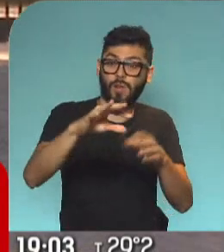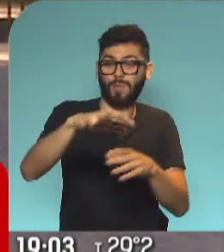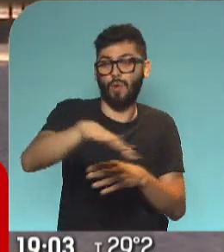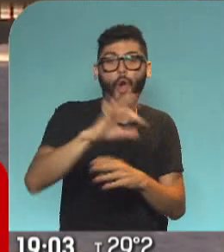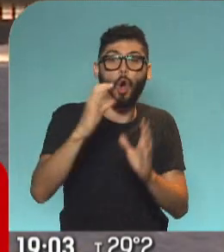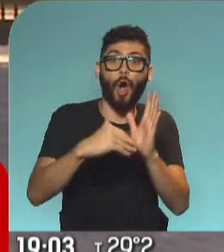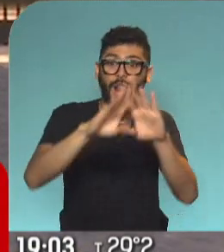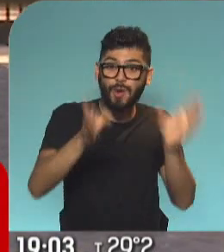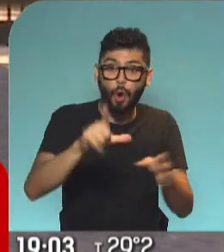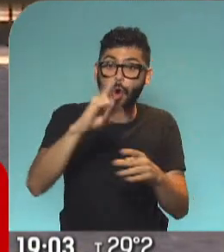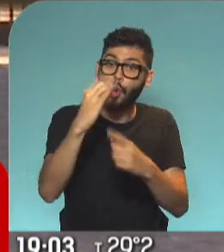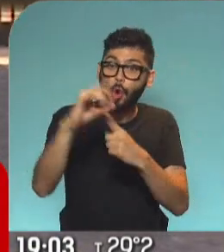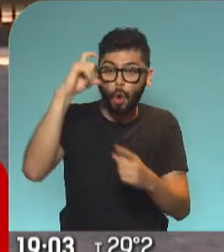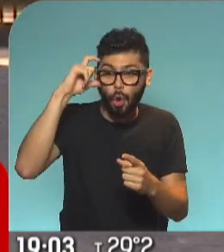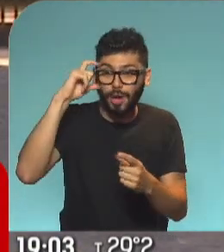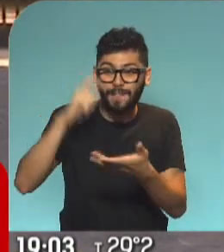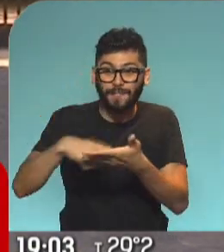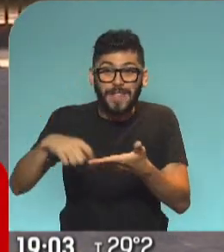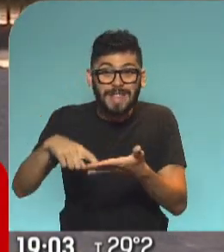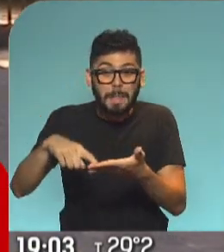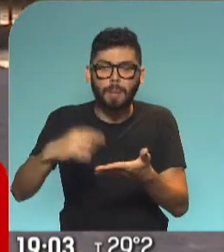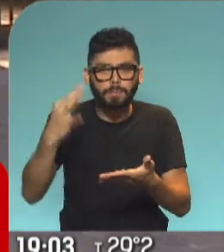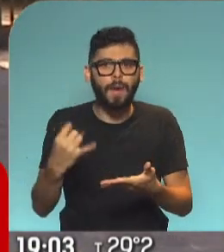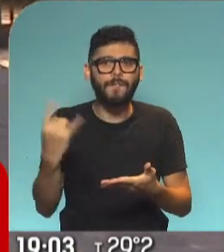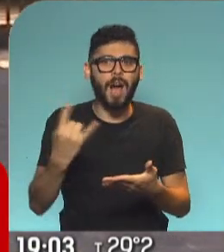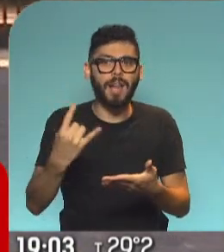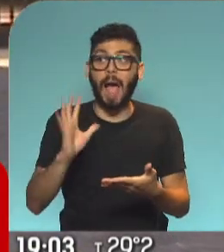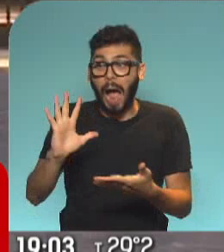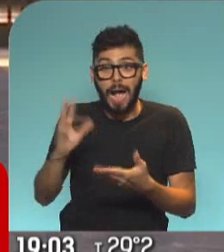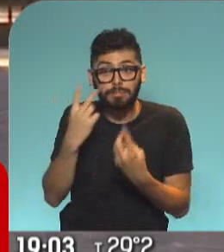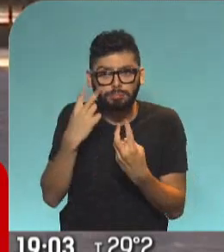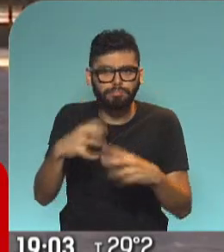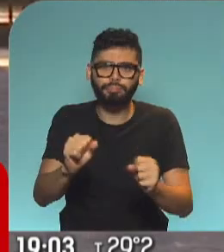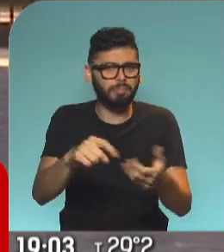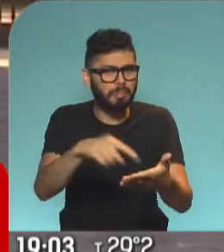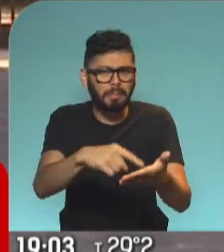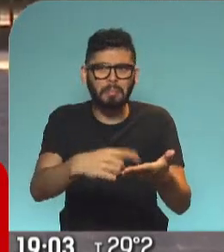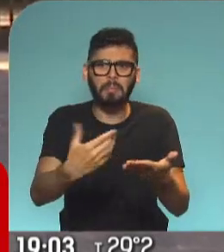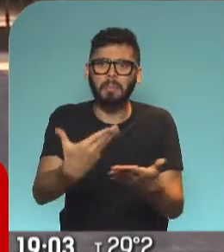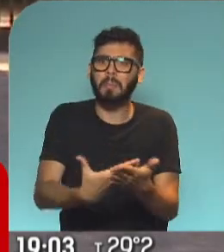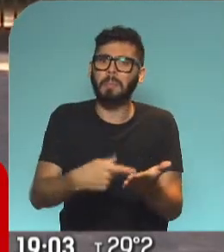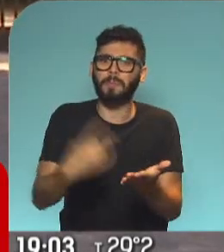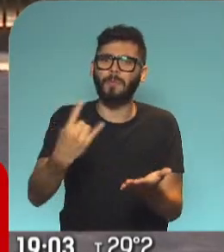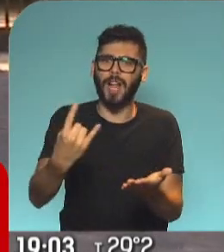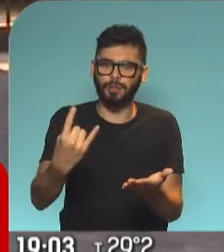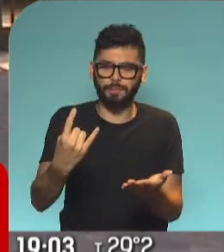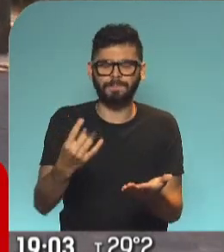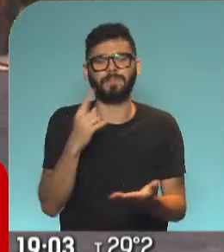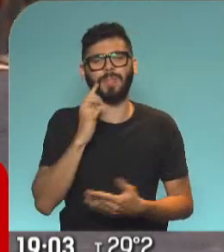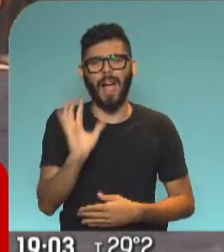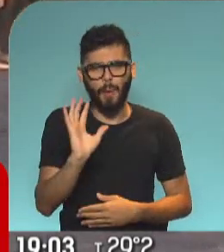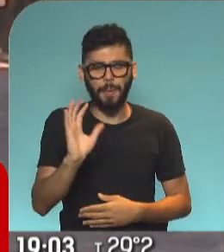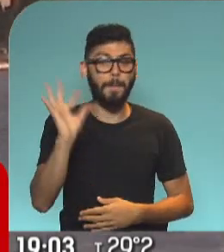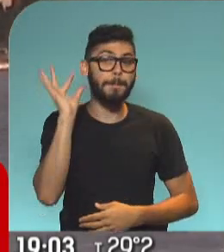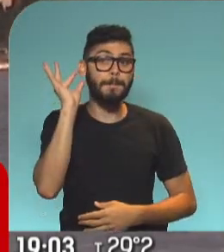doctor luque es falsa eso lo que se determinó finalmente que es falsa a ver diego